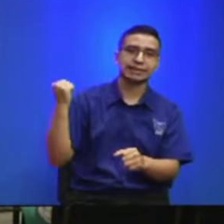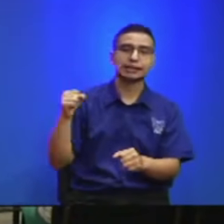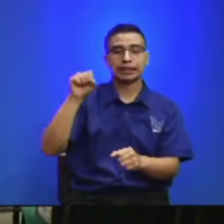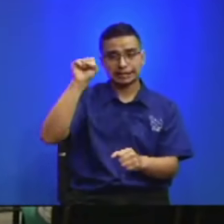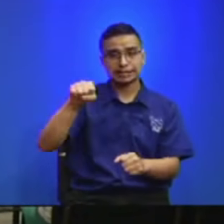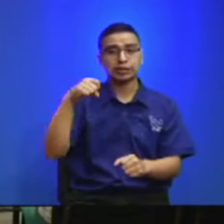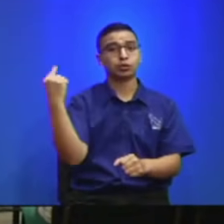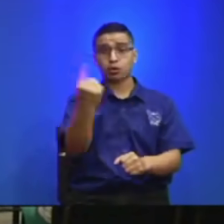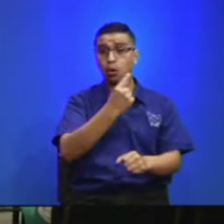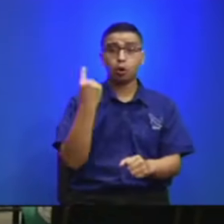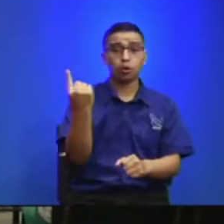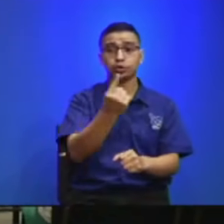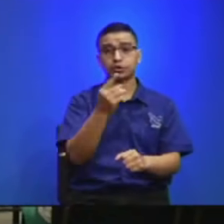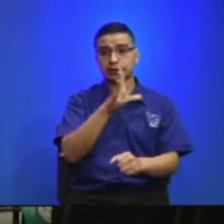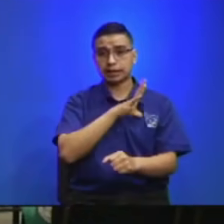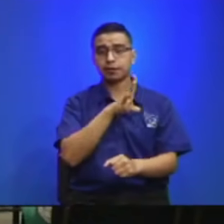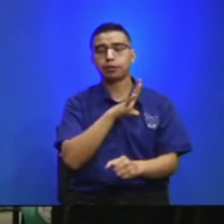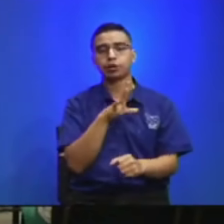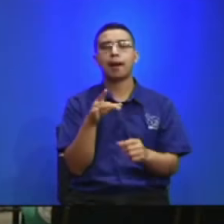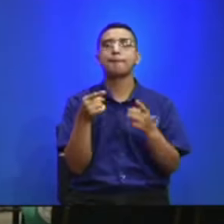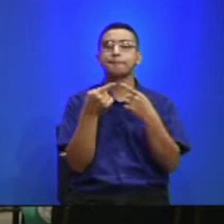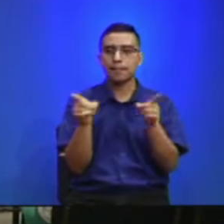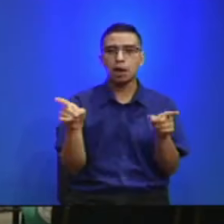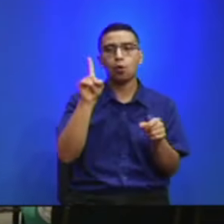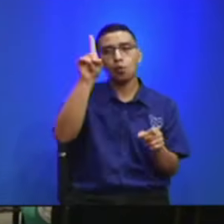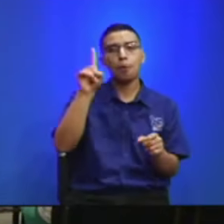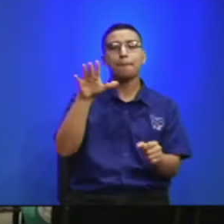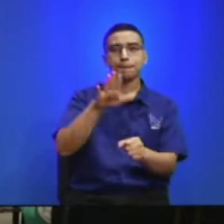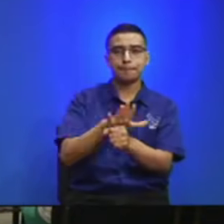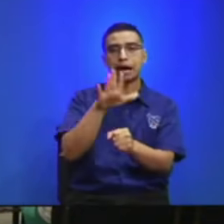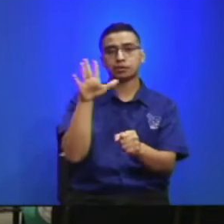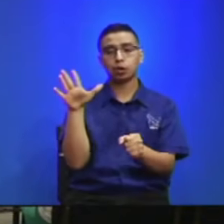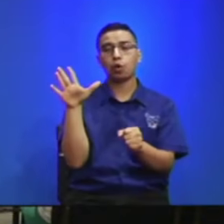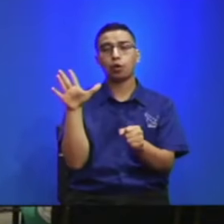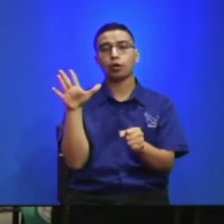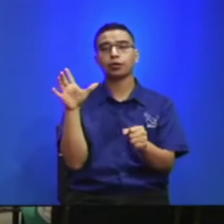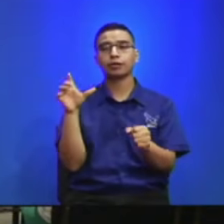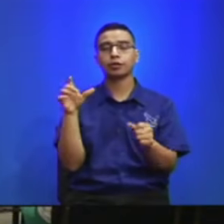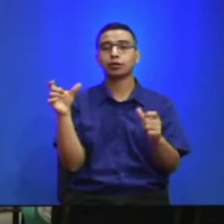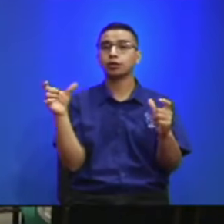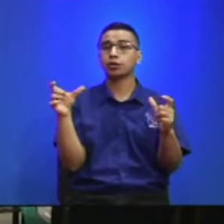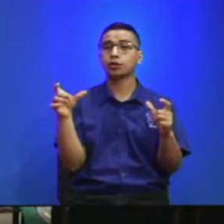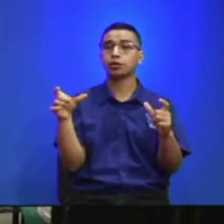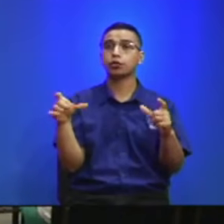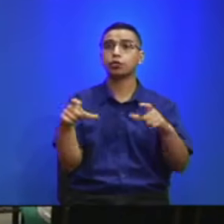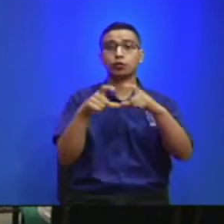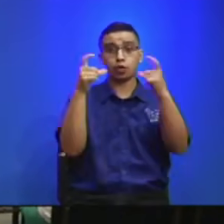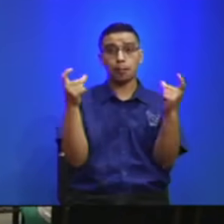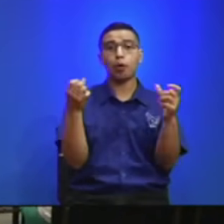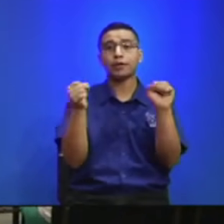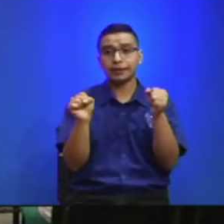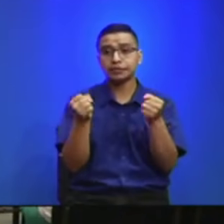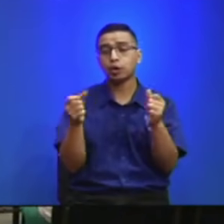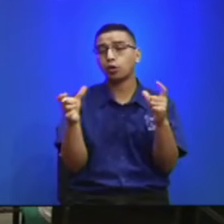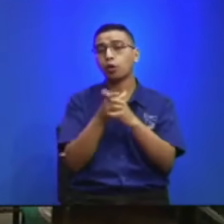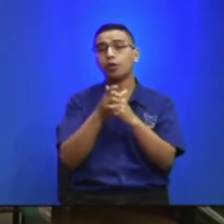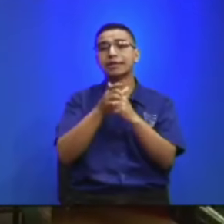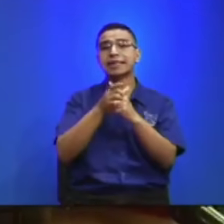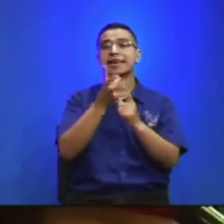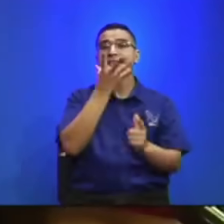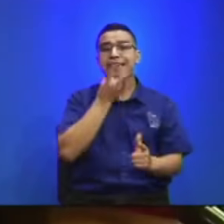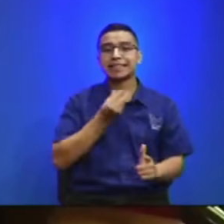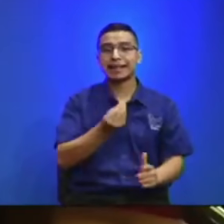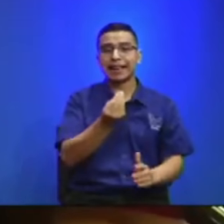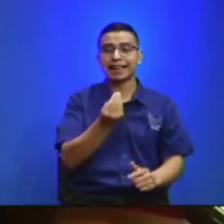la humanidad pero un pacto común el que habían hecho contra él no nos pertenecía nosotros no estábamos alejados dice la biblia